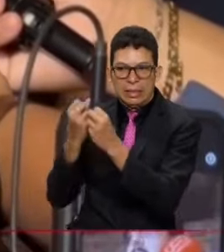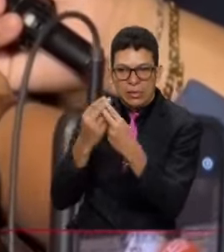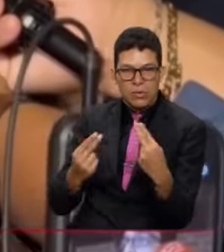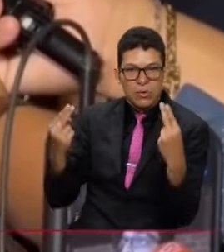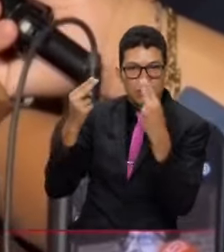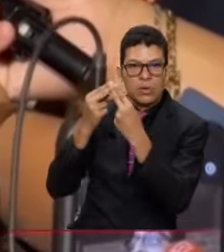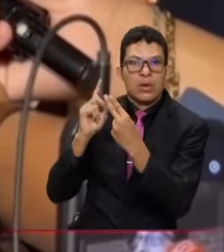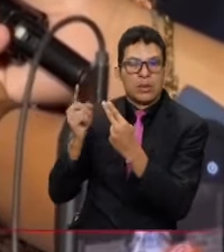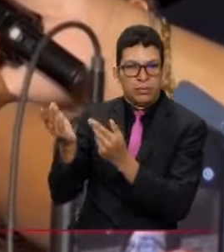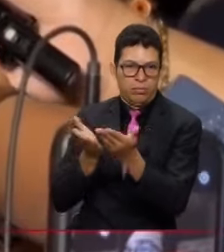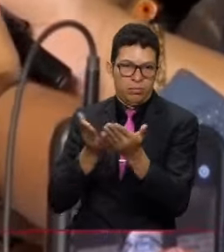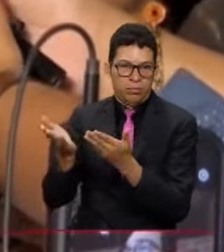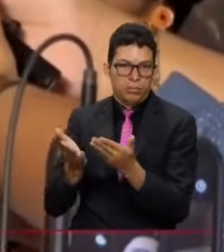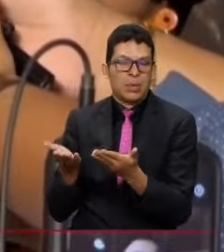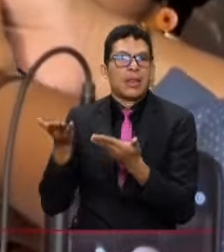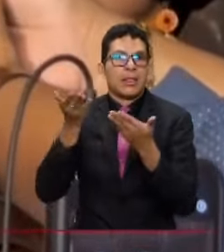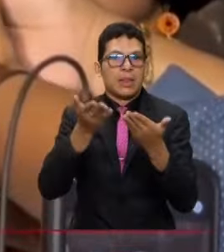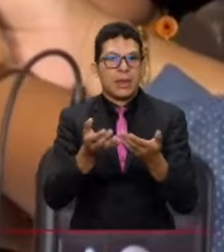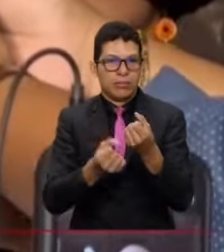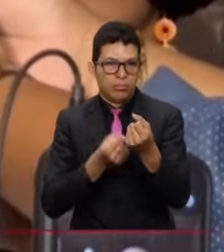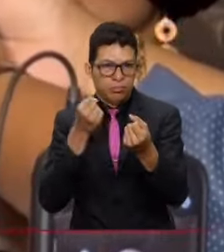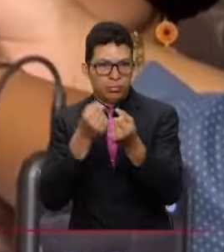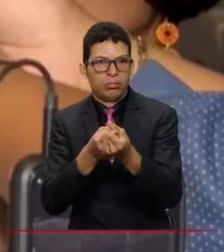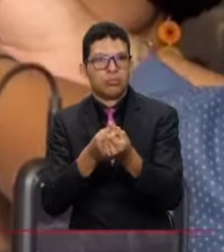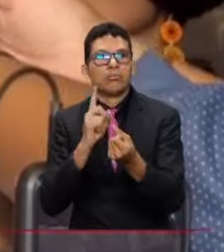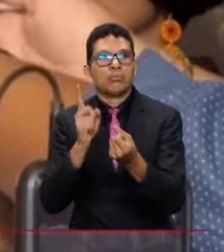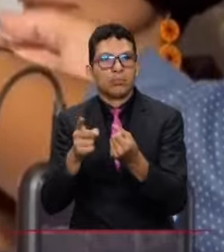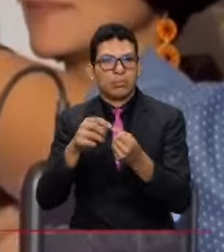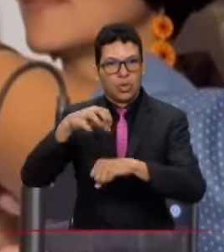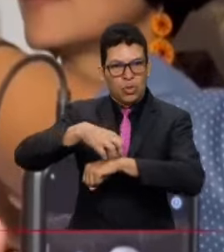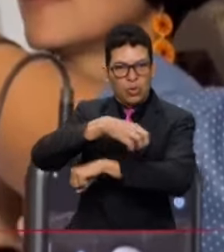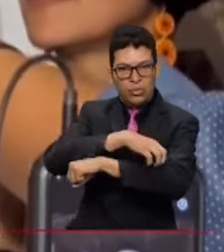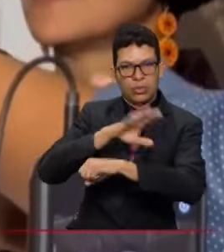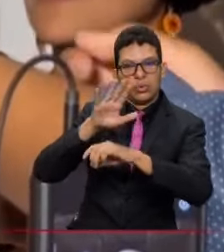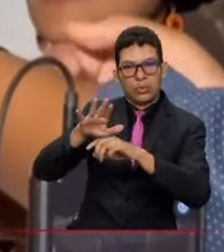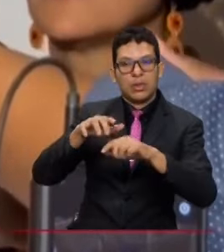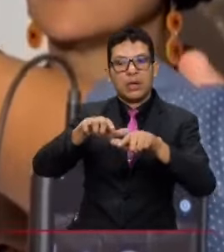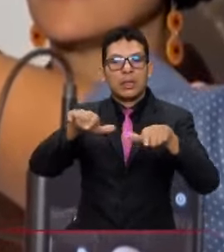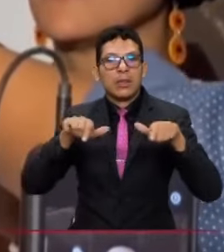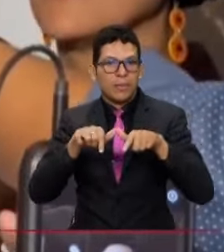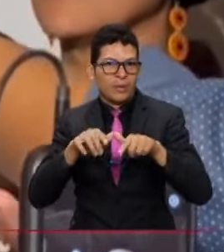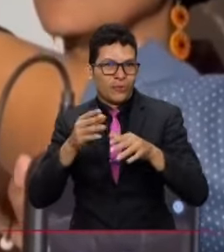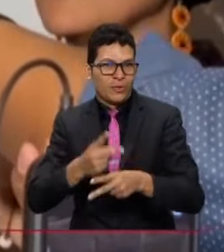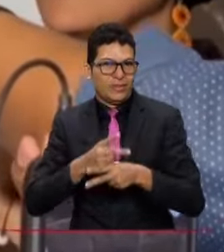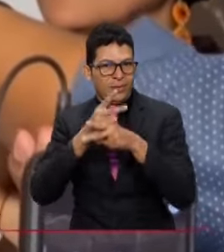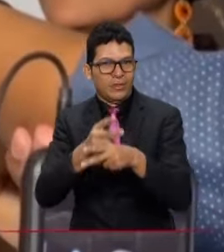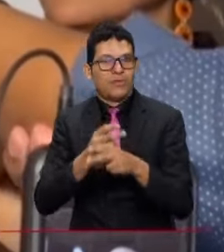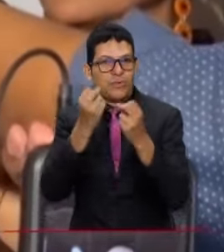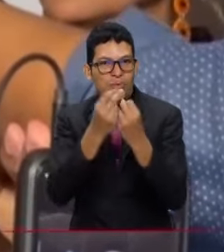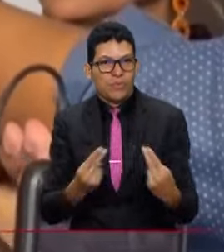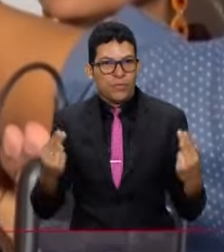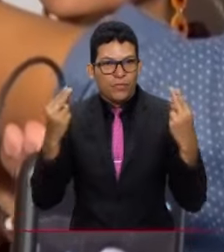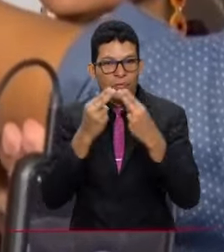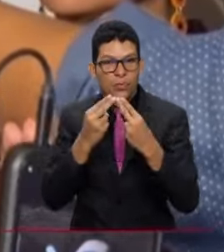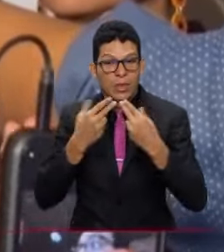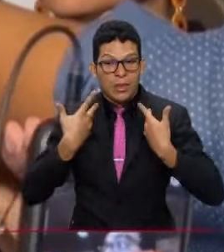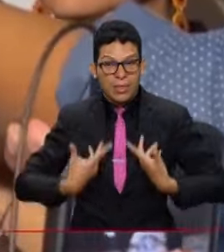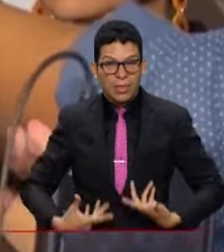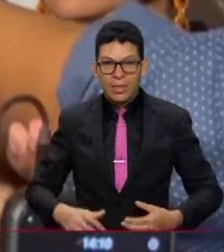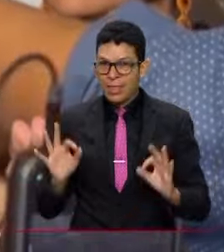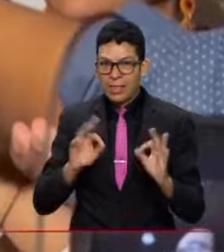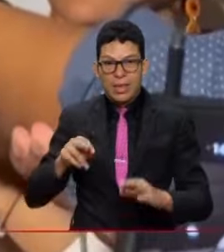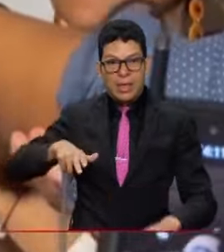su servicio de seguridad en apoyo a la al departamento de seguridad de las Naciones Unidas sin uniforme y sin